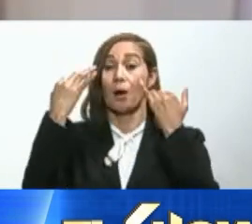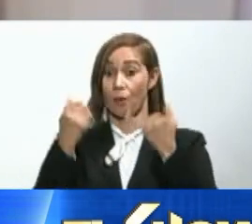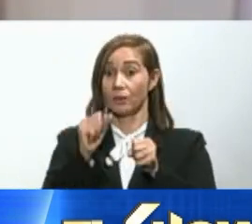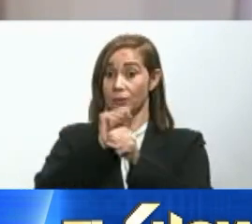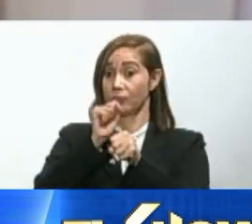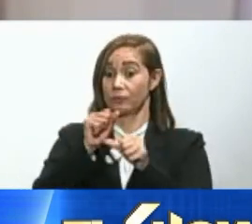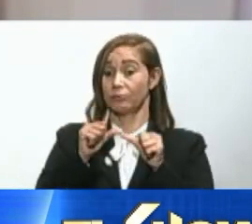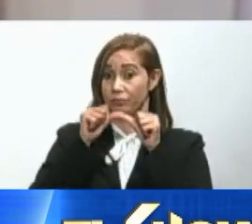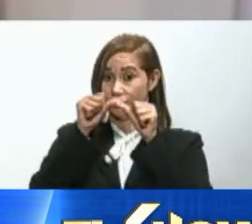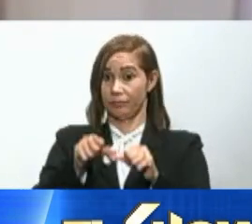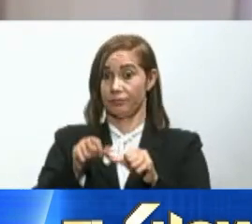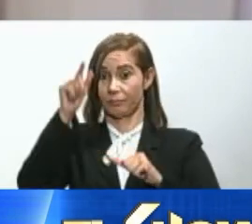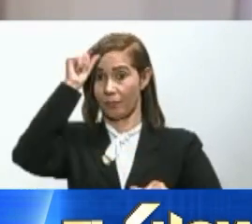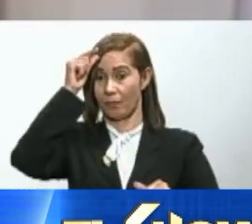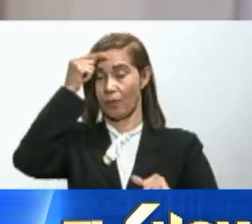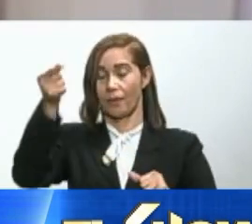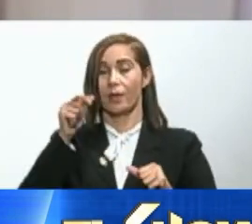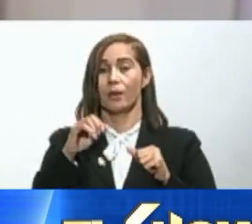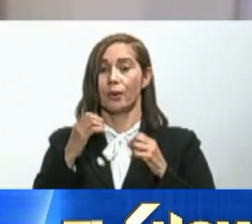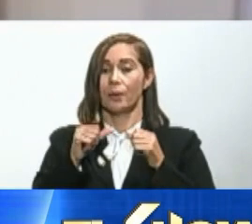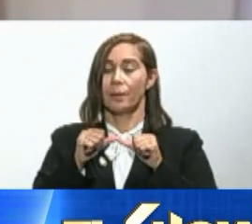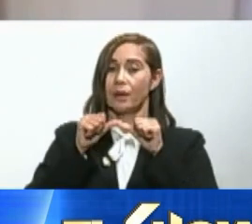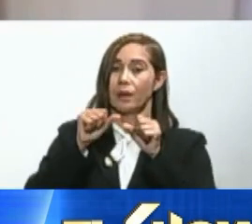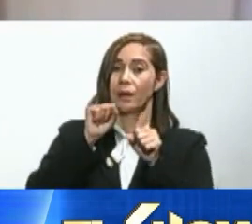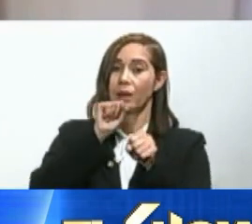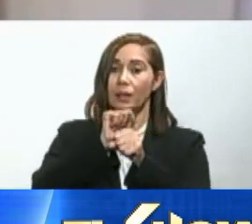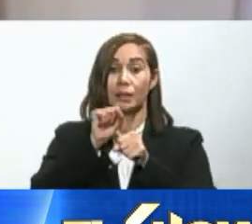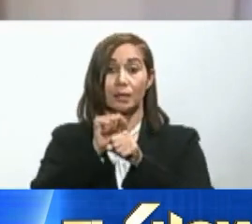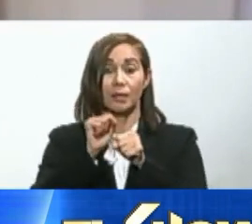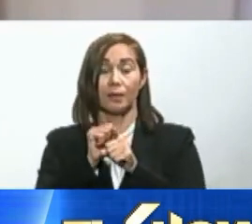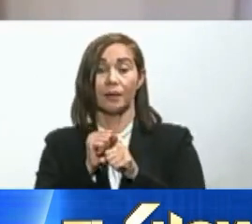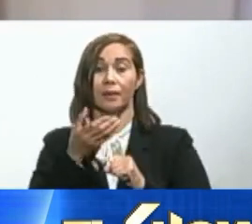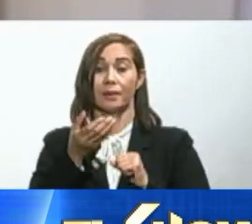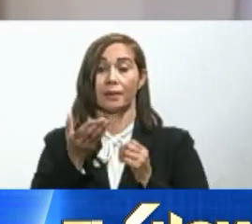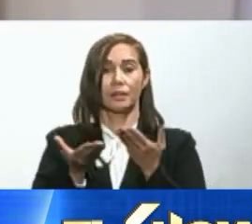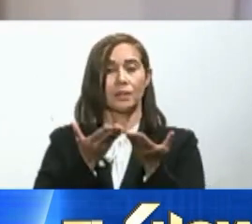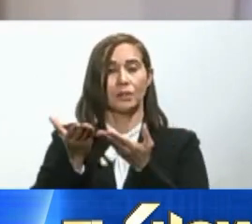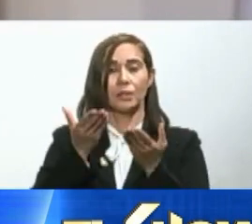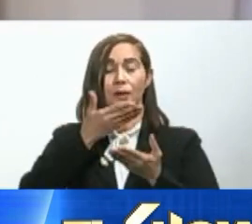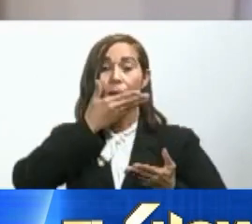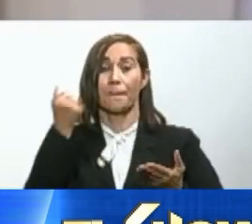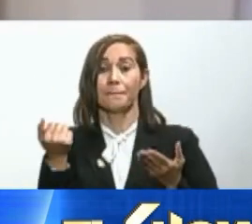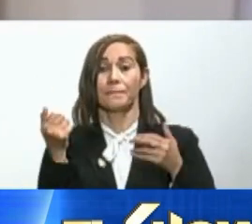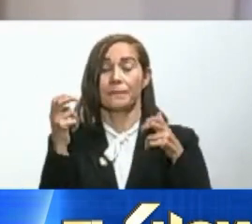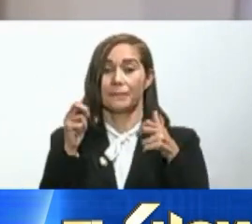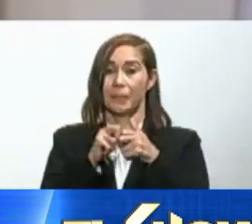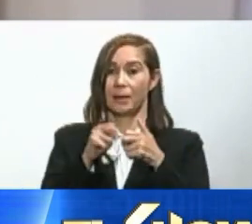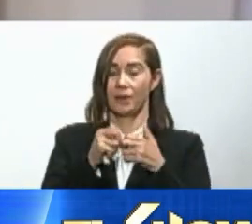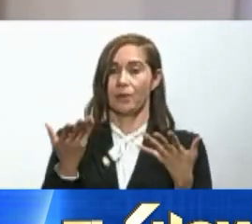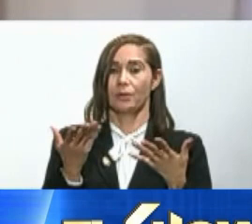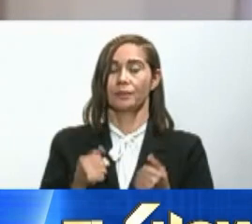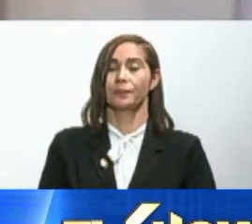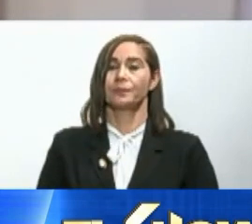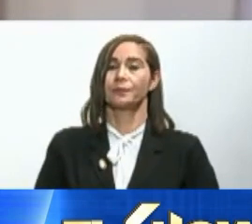coherencia necesaria y cumplir con lo que nosotros pensamos que debe de hacer y mejorar el sector